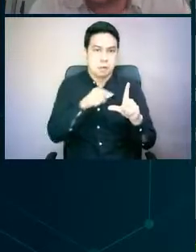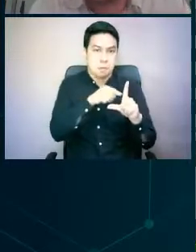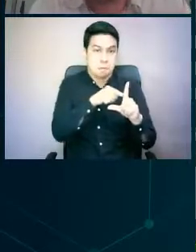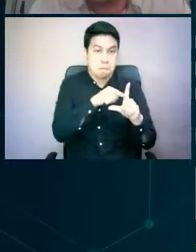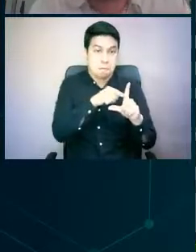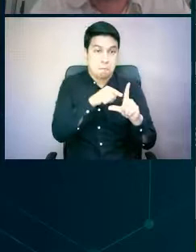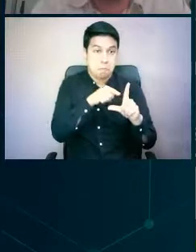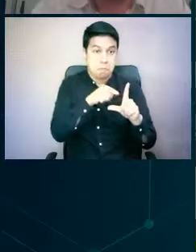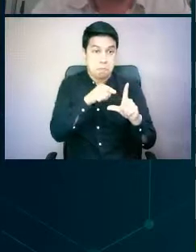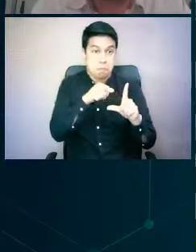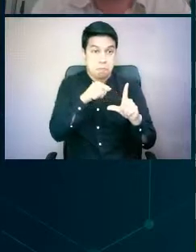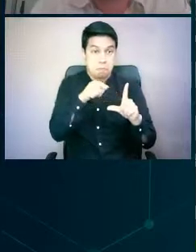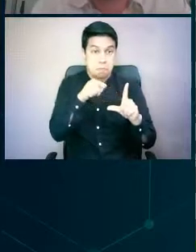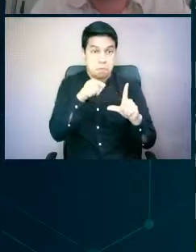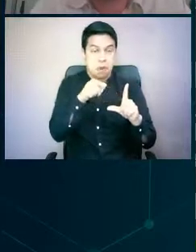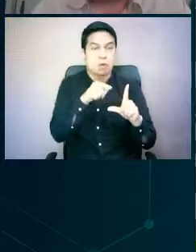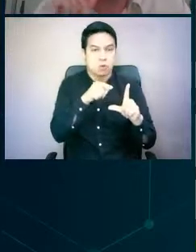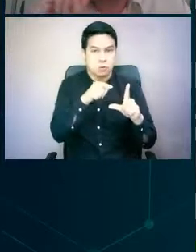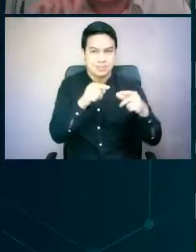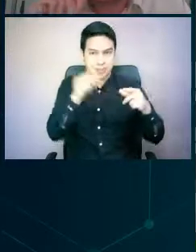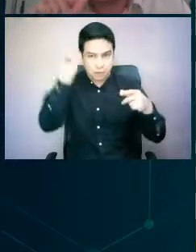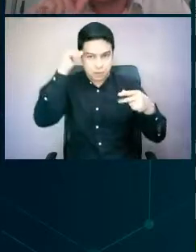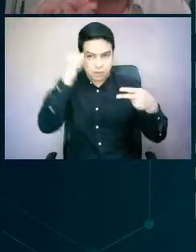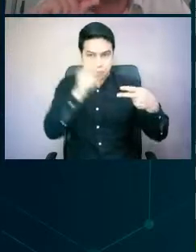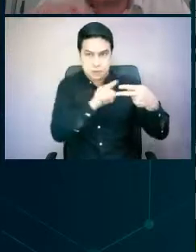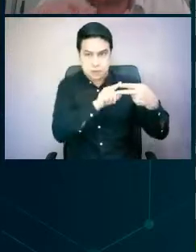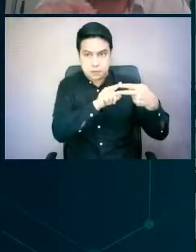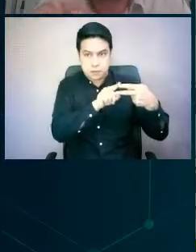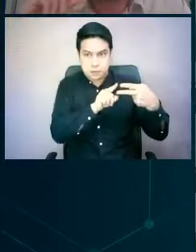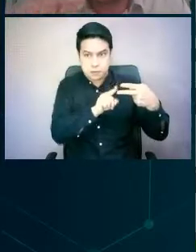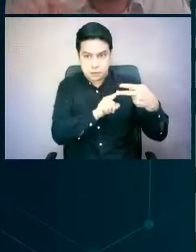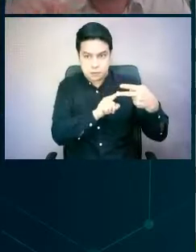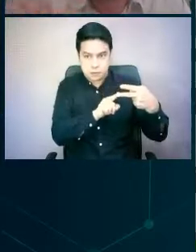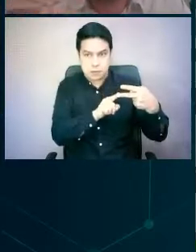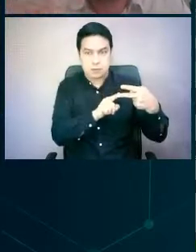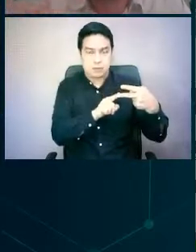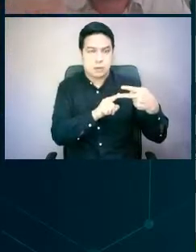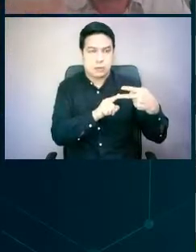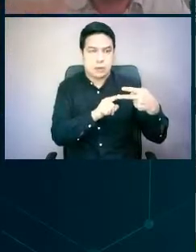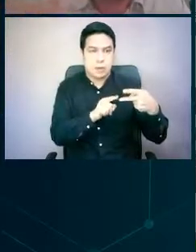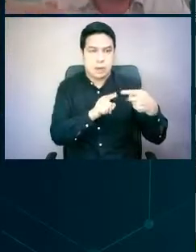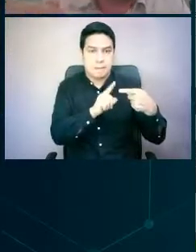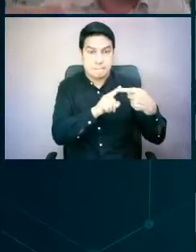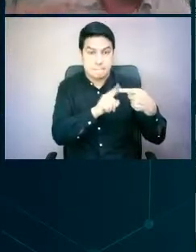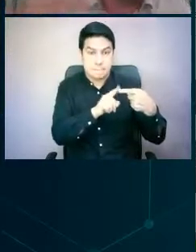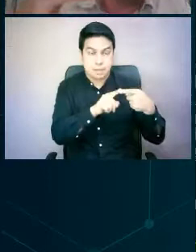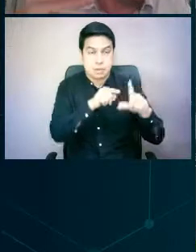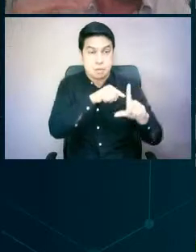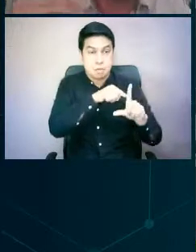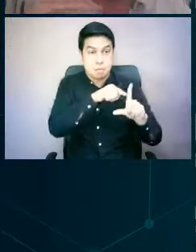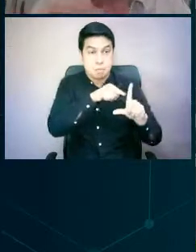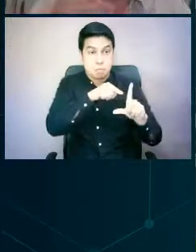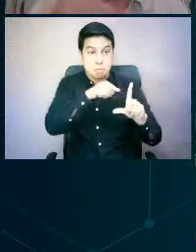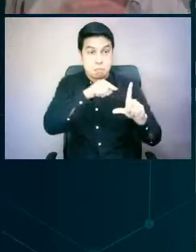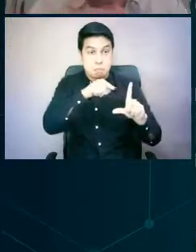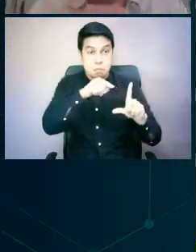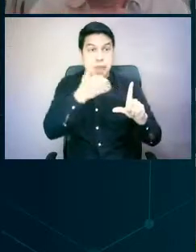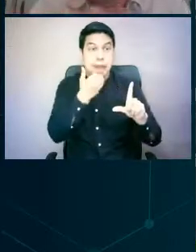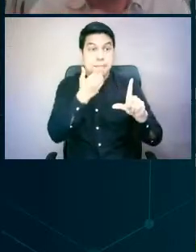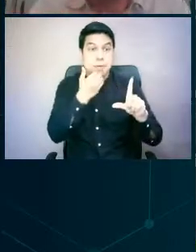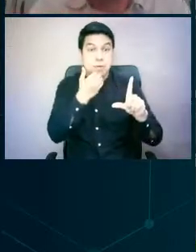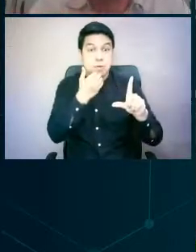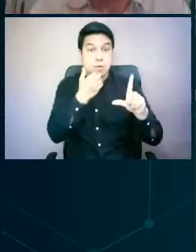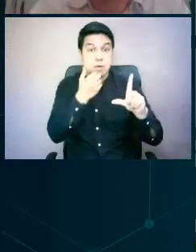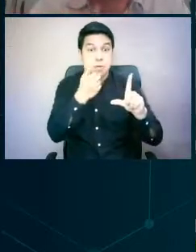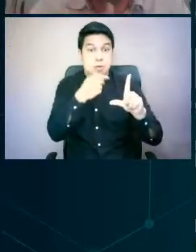sobre esa característica o sobre ese plano. Si ese par de puntos cae entre el eje X y la curva, es una zona